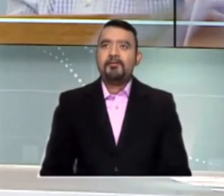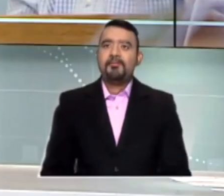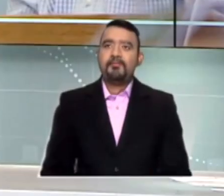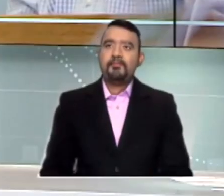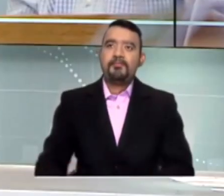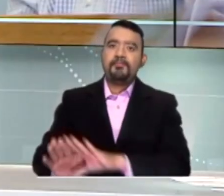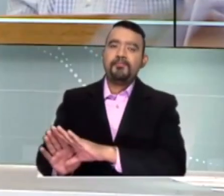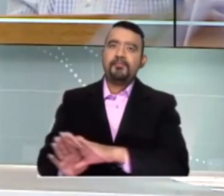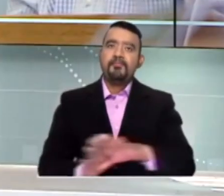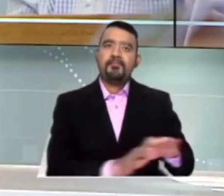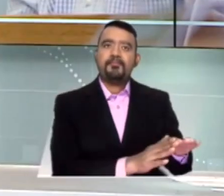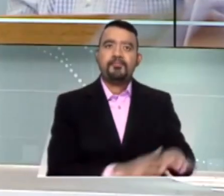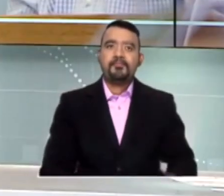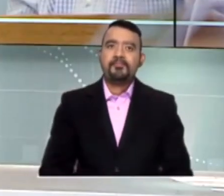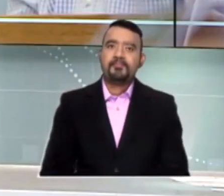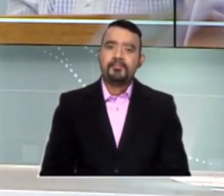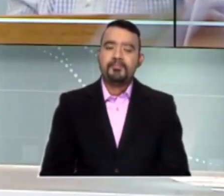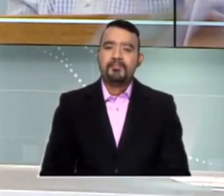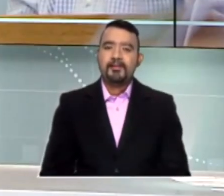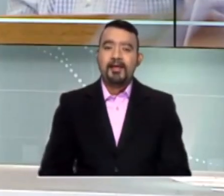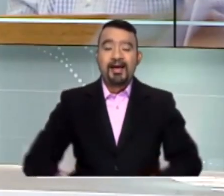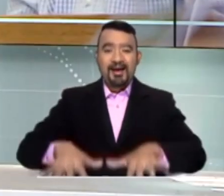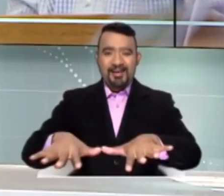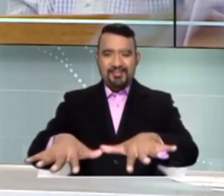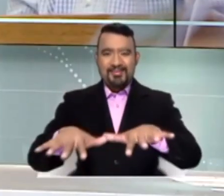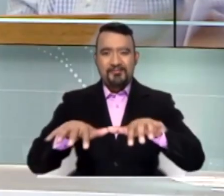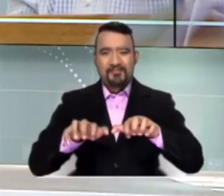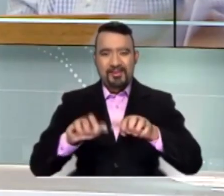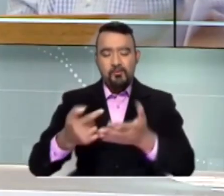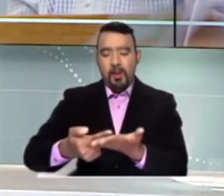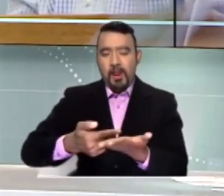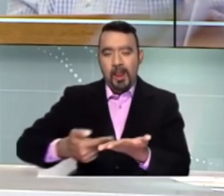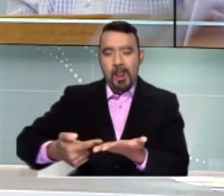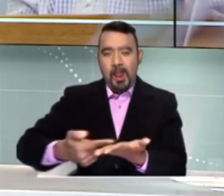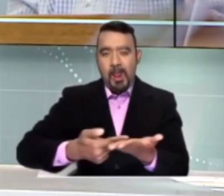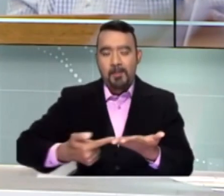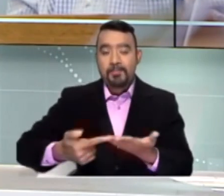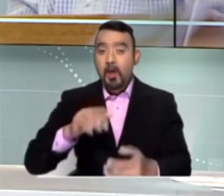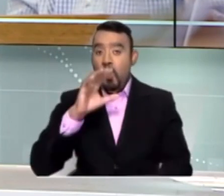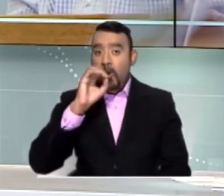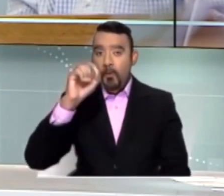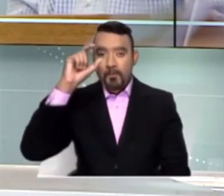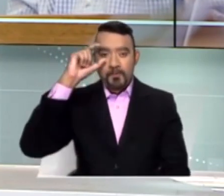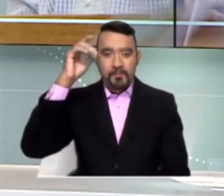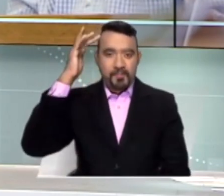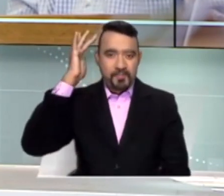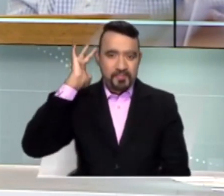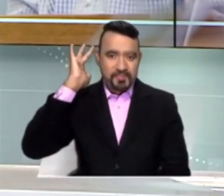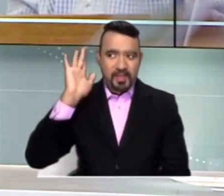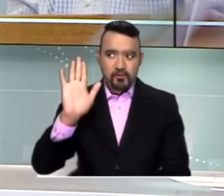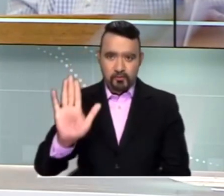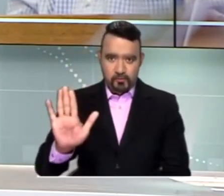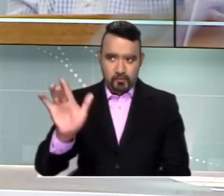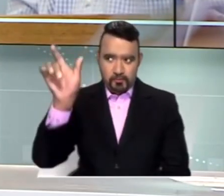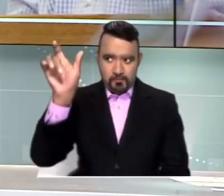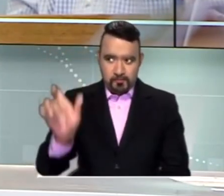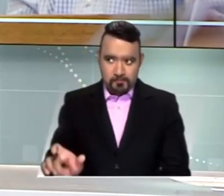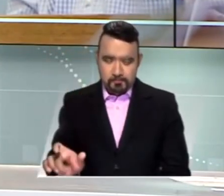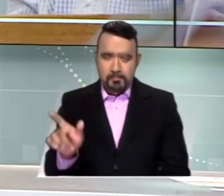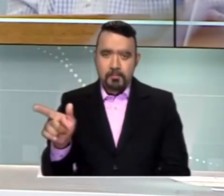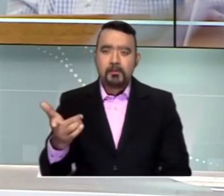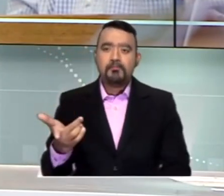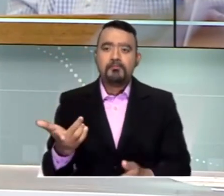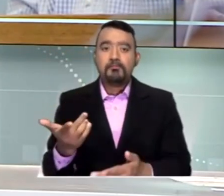en la clausura del período de sesiones ordinarias de la asamblea de antioquia el gobernador encargado luis fernando suárez vélez agradeció a los